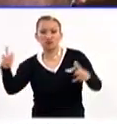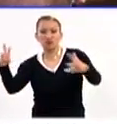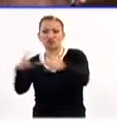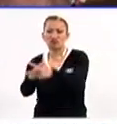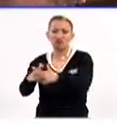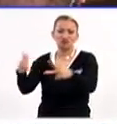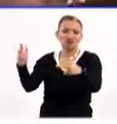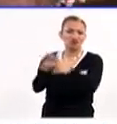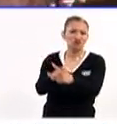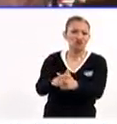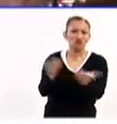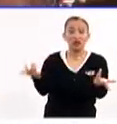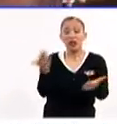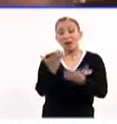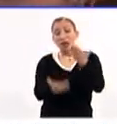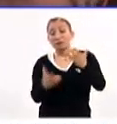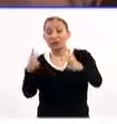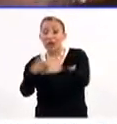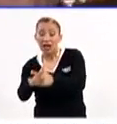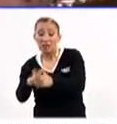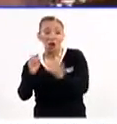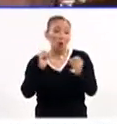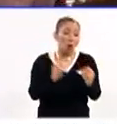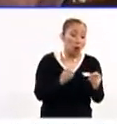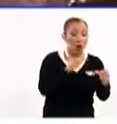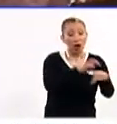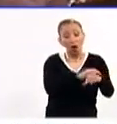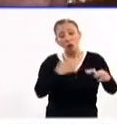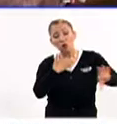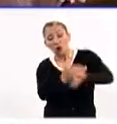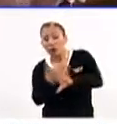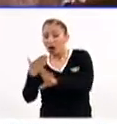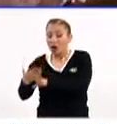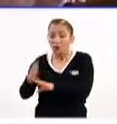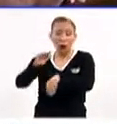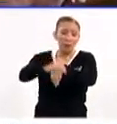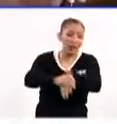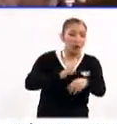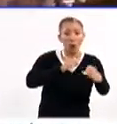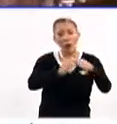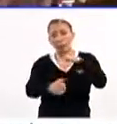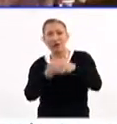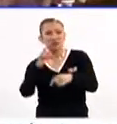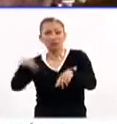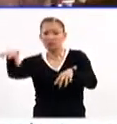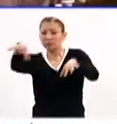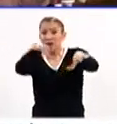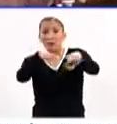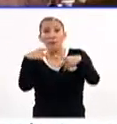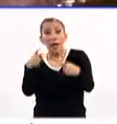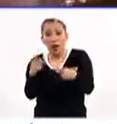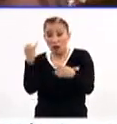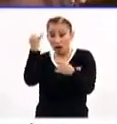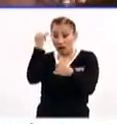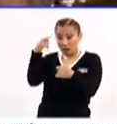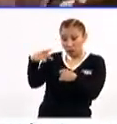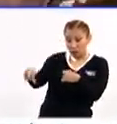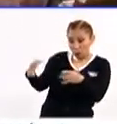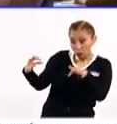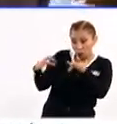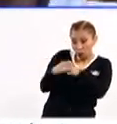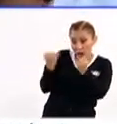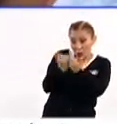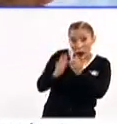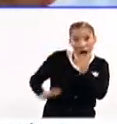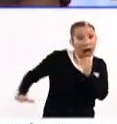peleaban, que eran aliados a veces, que se peleaban entre sí, que se hacían la guerra, que podían ser amigos o enemigos, pero sin tener una idea de que ellos eran